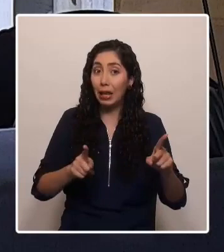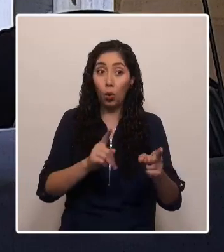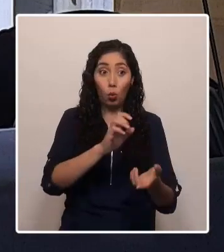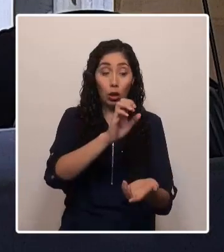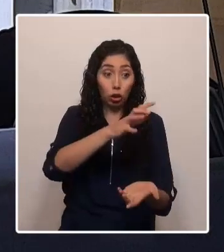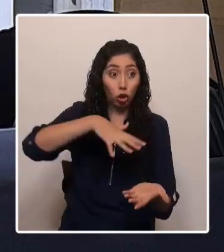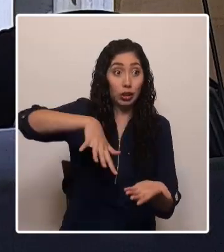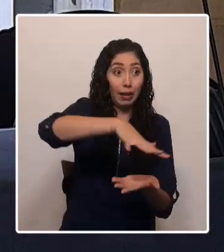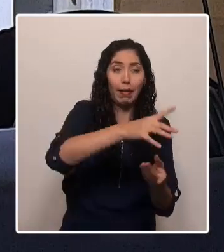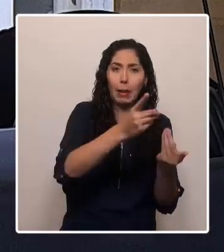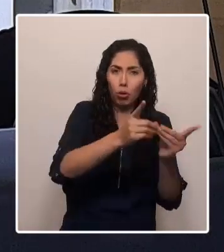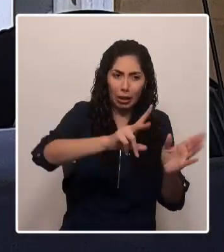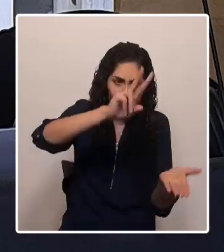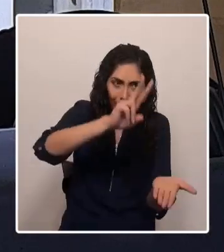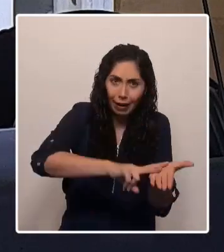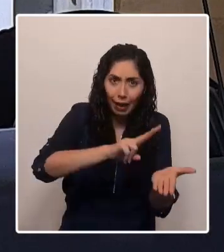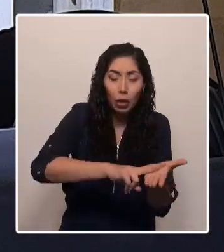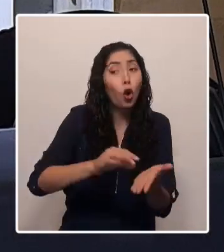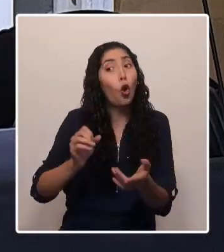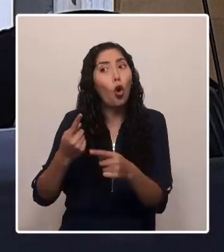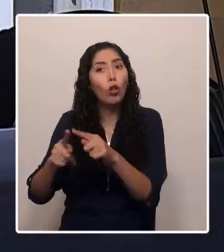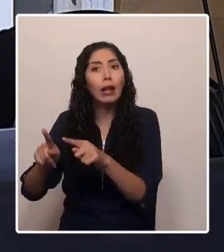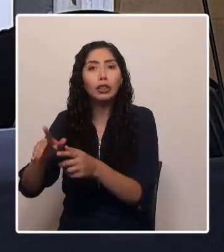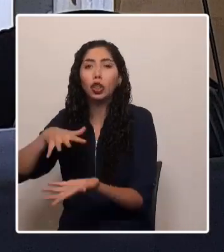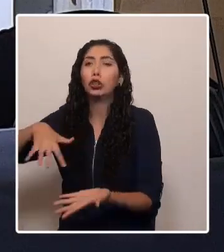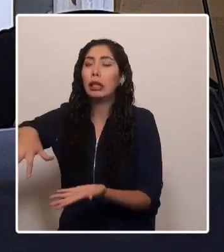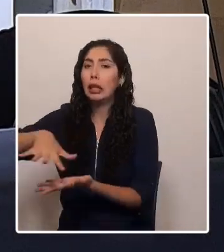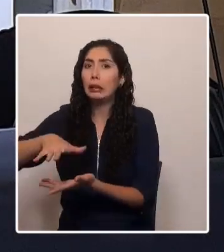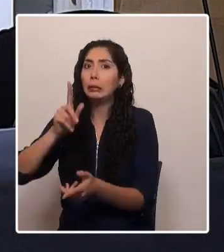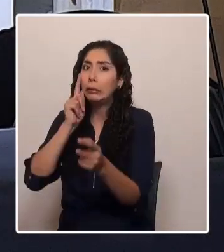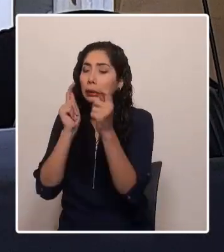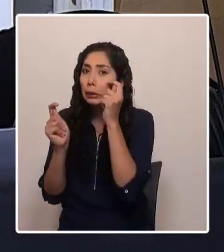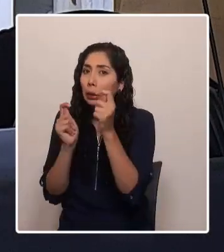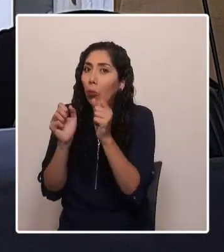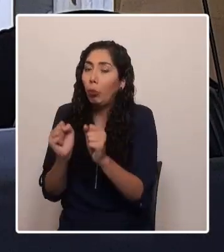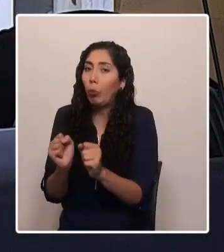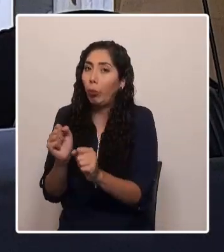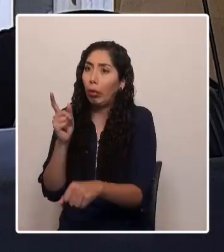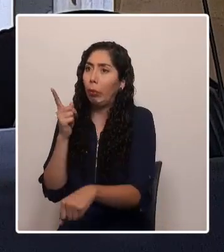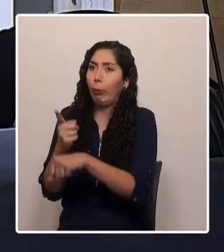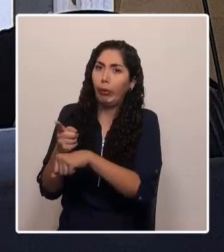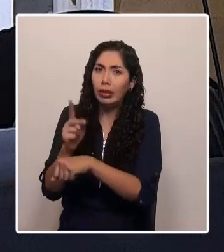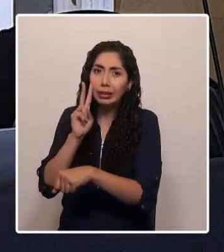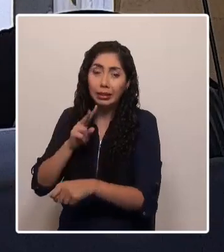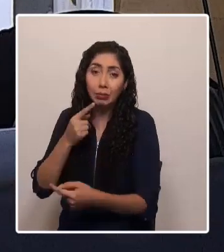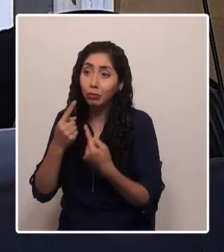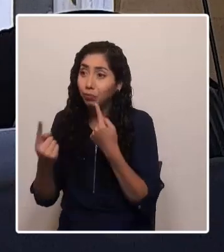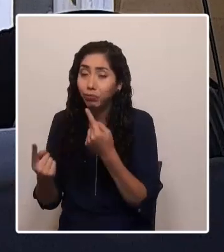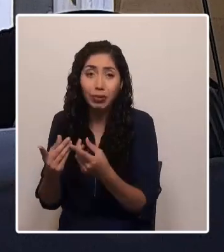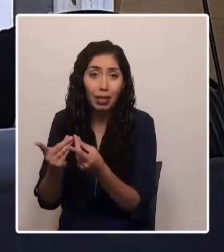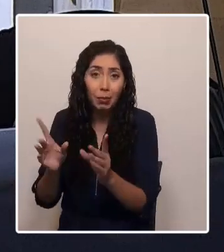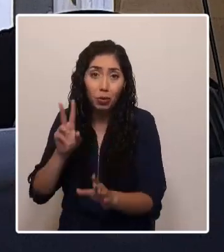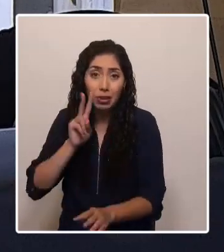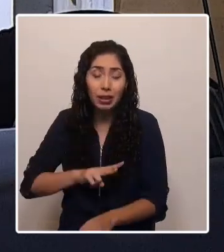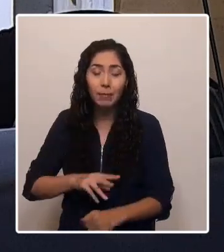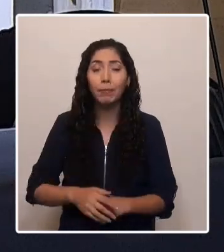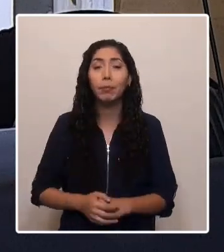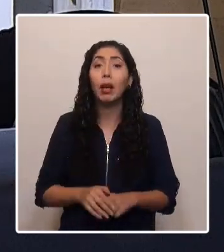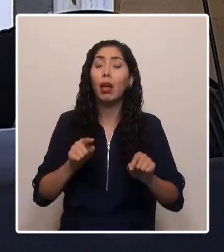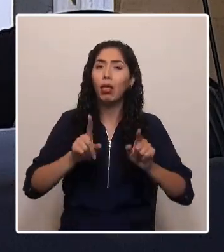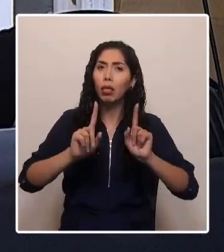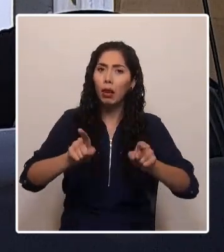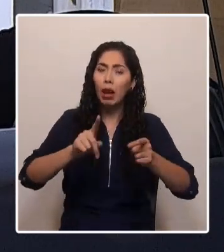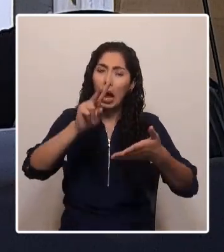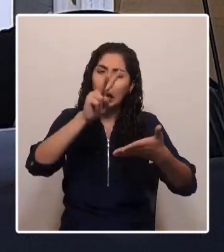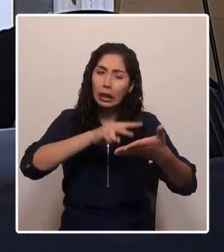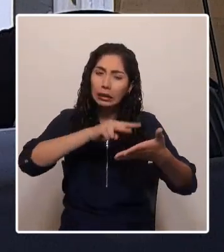democrática o una en que se corra el riesgo de sufrir prácticas totalitarias. En este contexto deben ser analizadas propuestas como aquella contenida